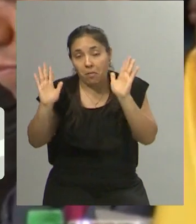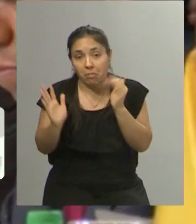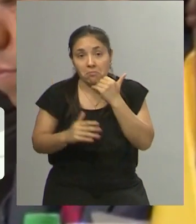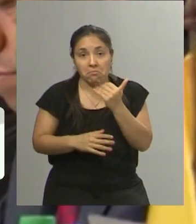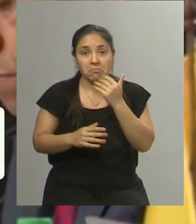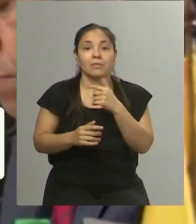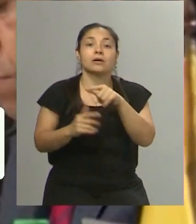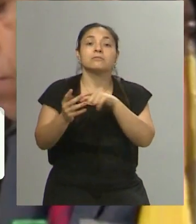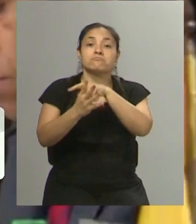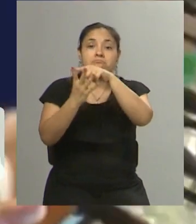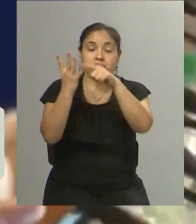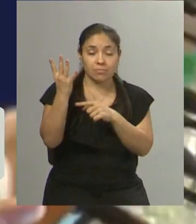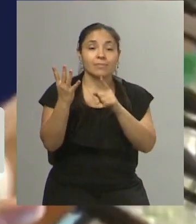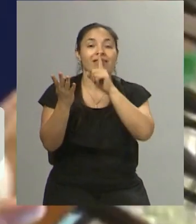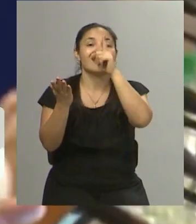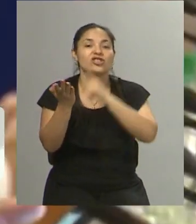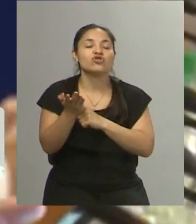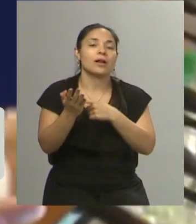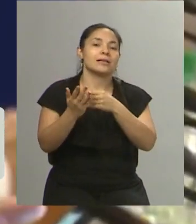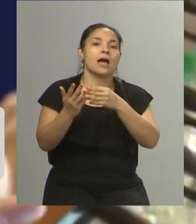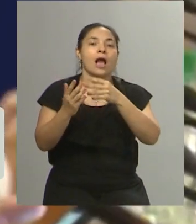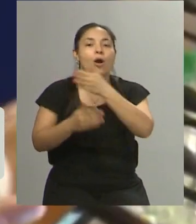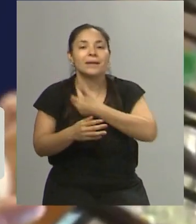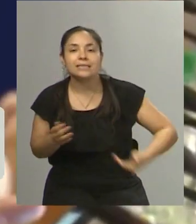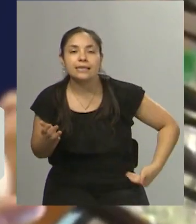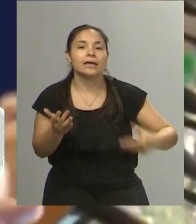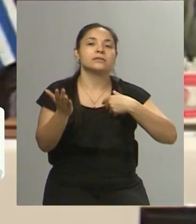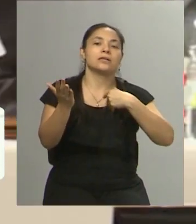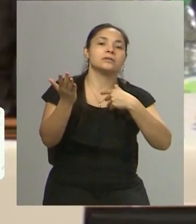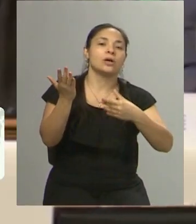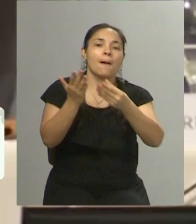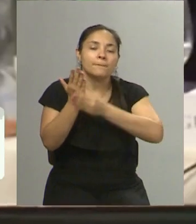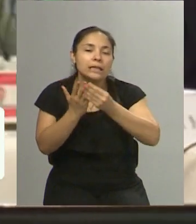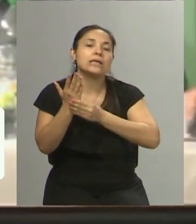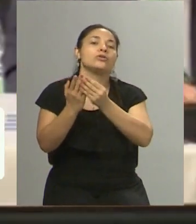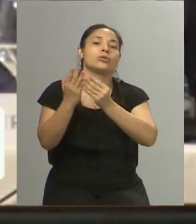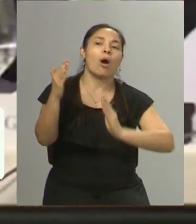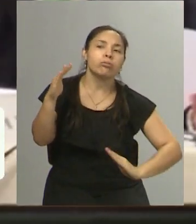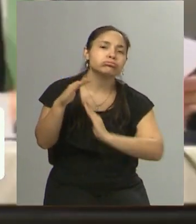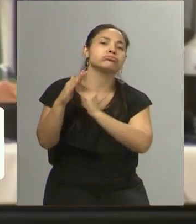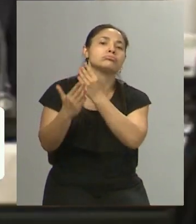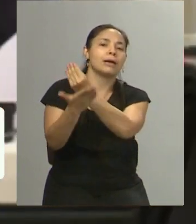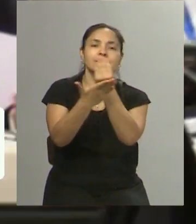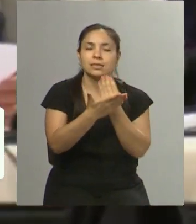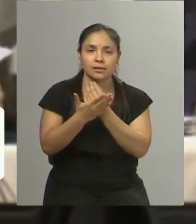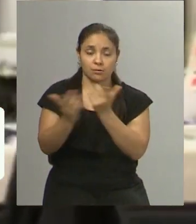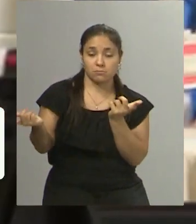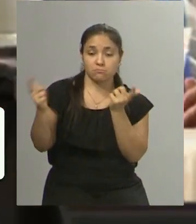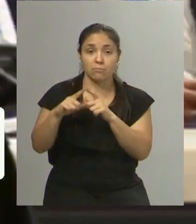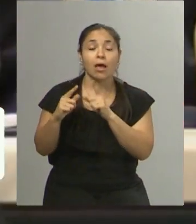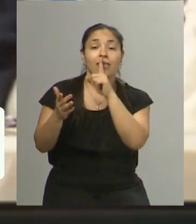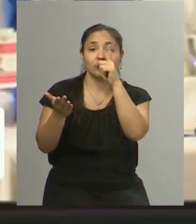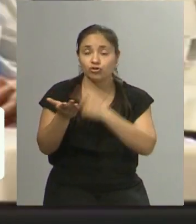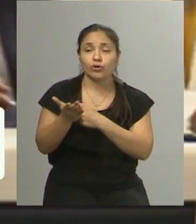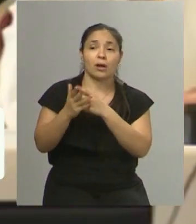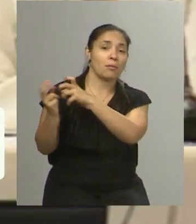por parte de jefes de Estado, de ministros, de altos funcionarios. Son decisiones que se supone que se